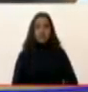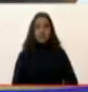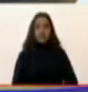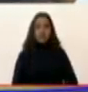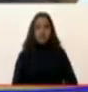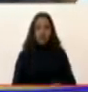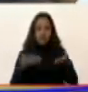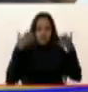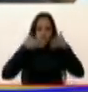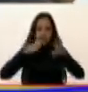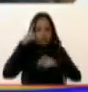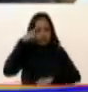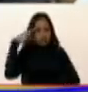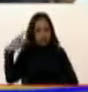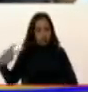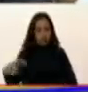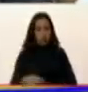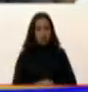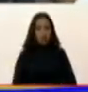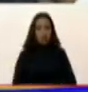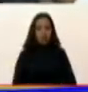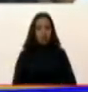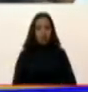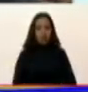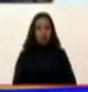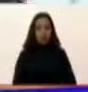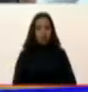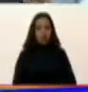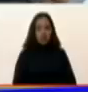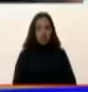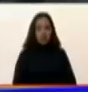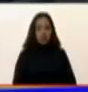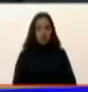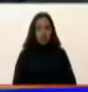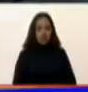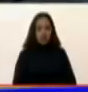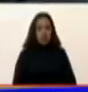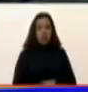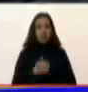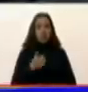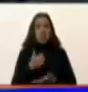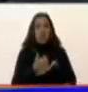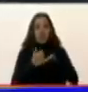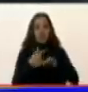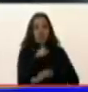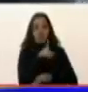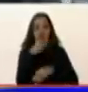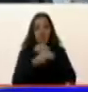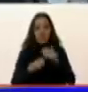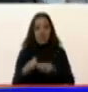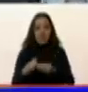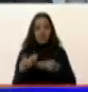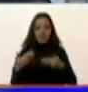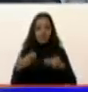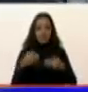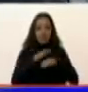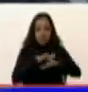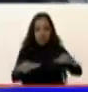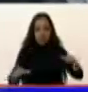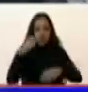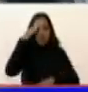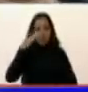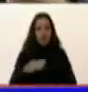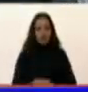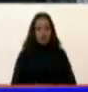operaciones psicológicas nos ahorran un despliegue militar. Y eso es muy